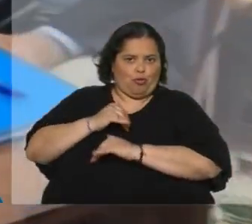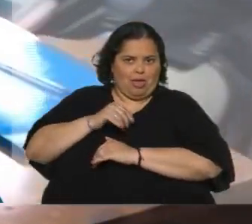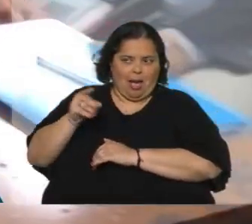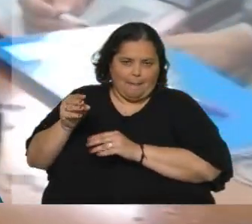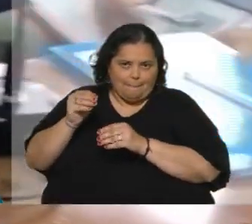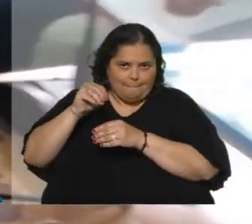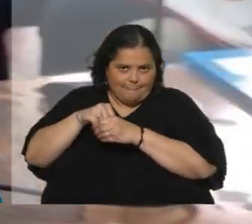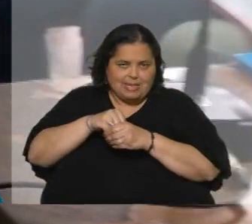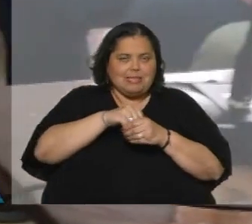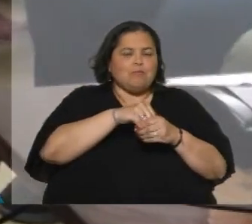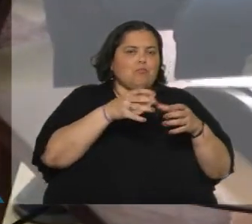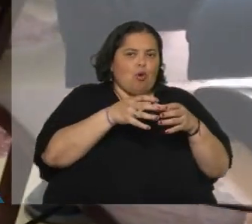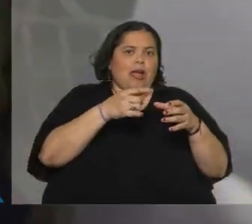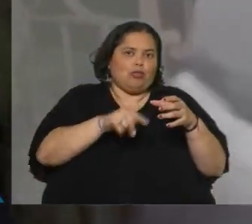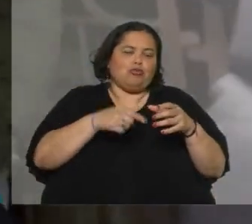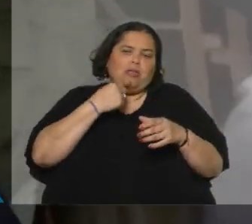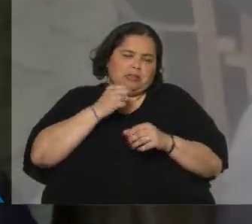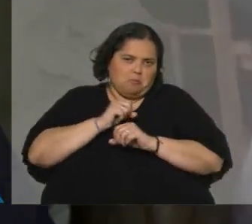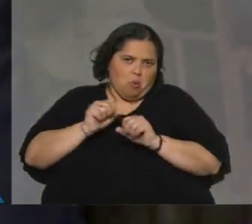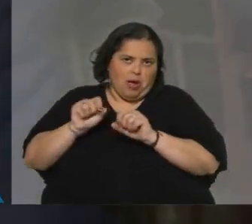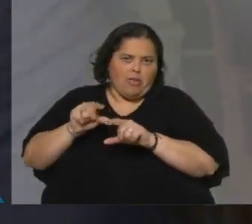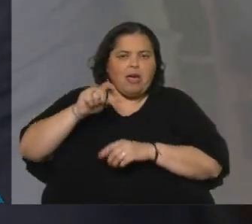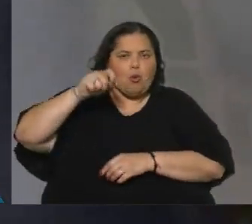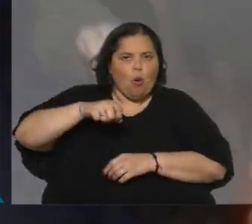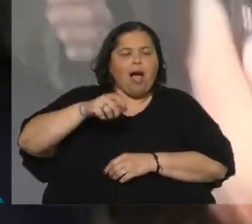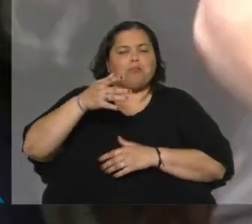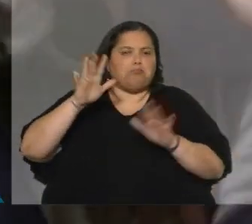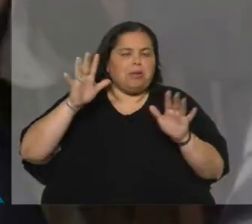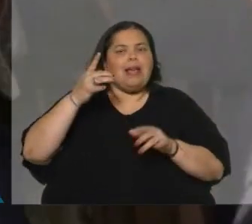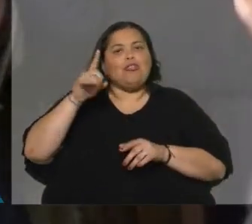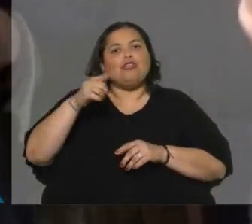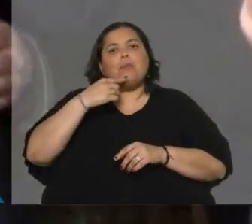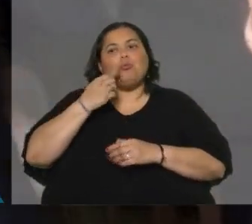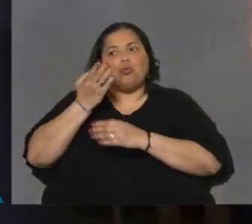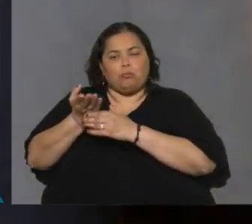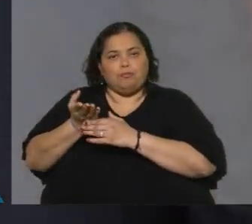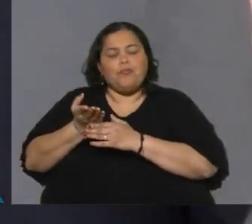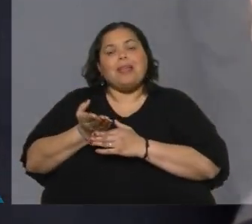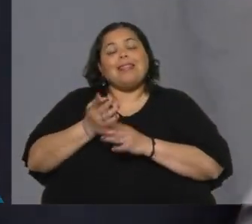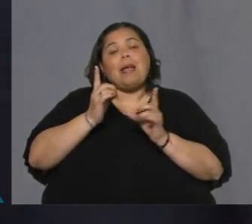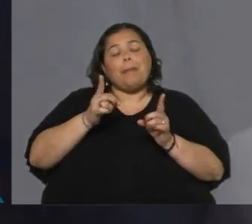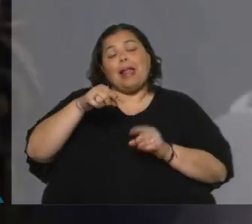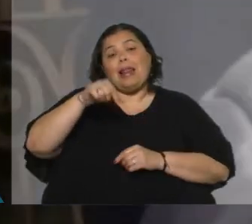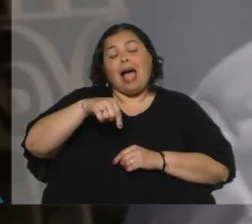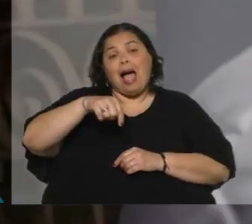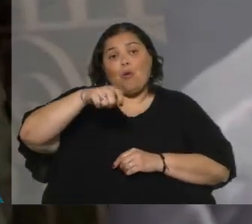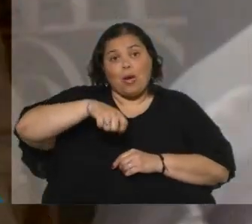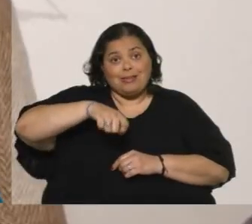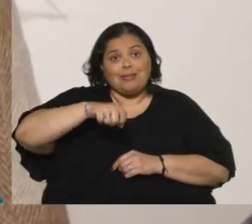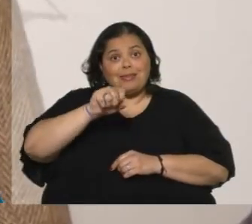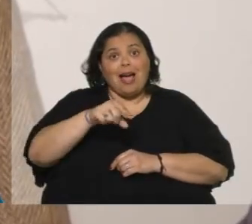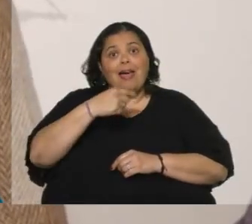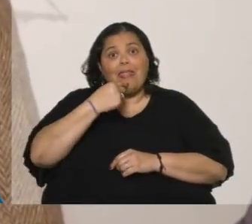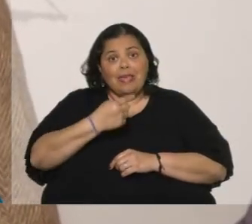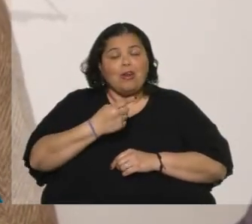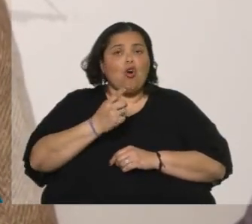La fiscalía entiende que perfectamente puede ser juzgado y por eso interpuso el recurso correspondiente. La señora juez, con su criterio, entendió que no